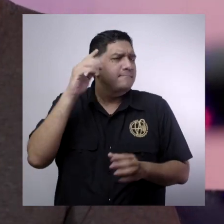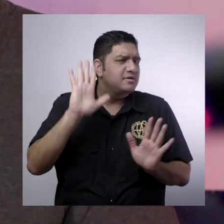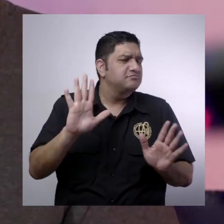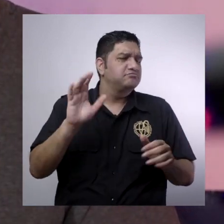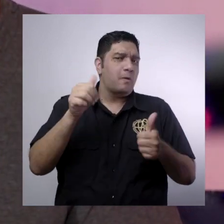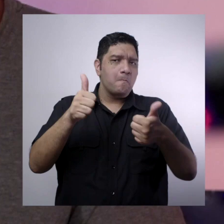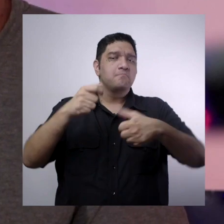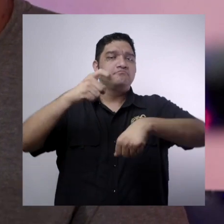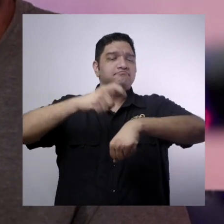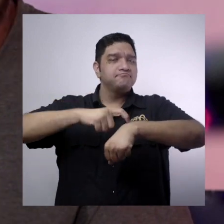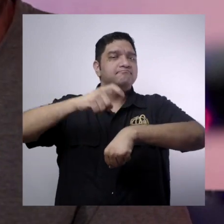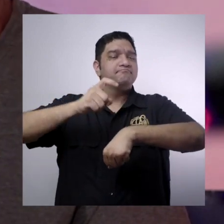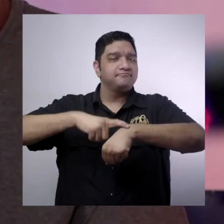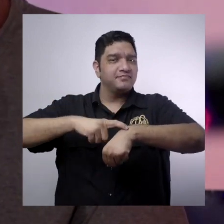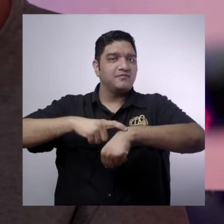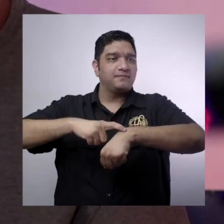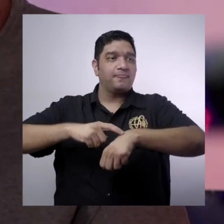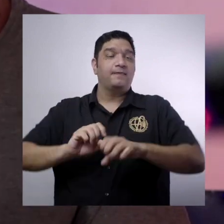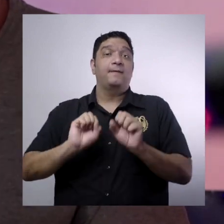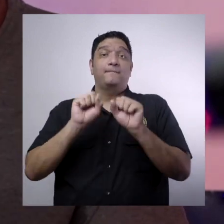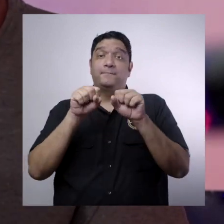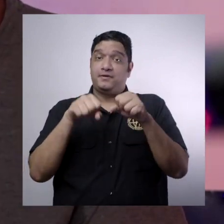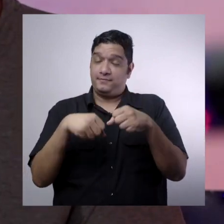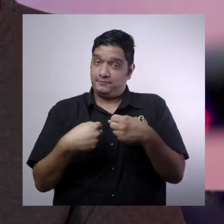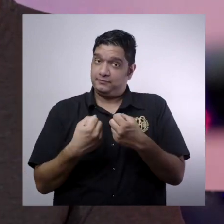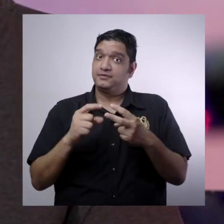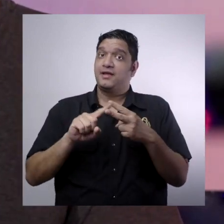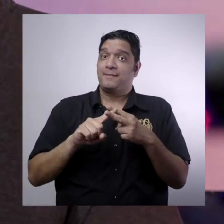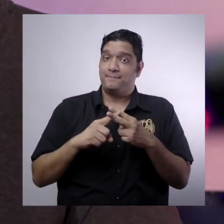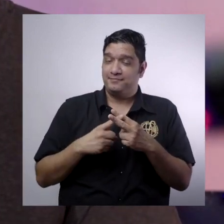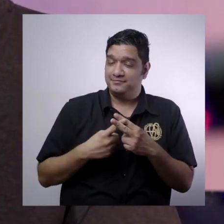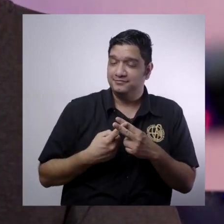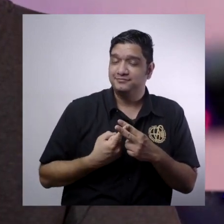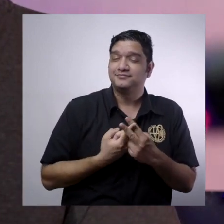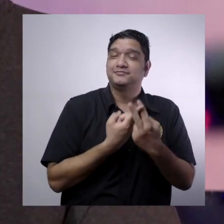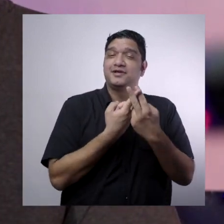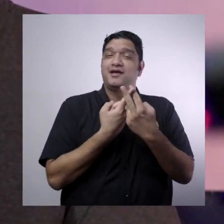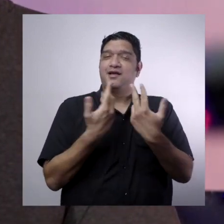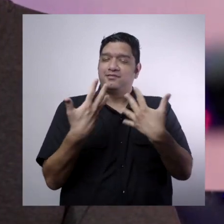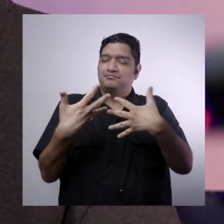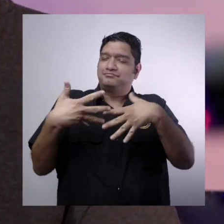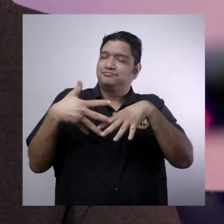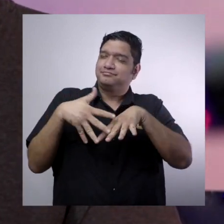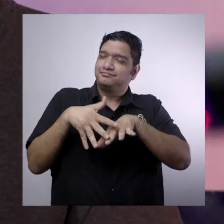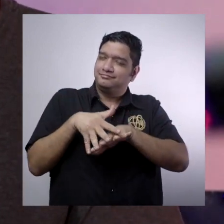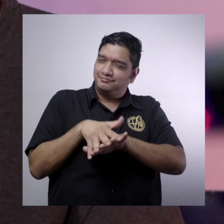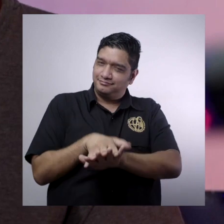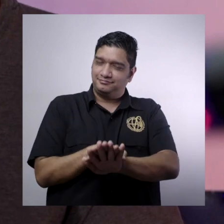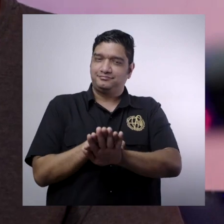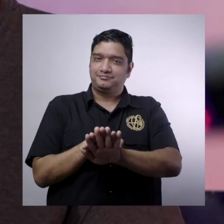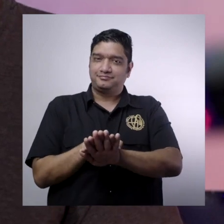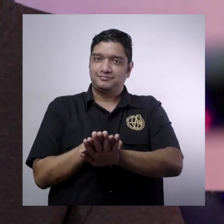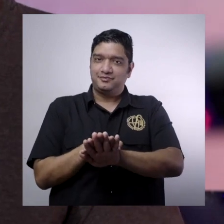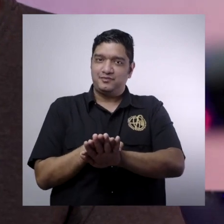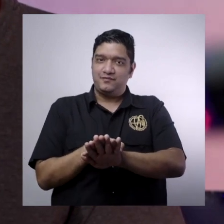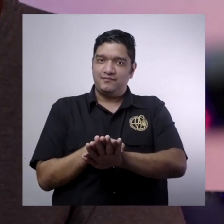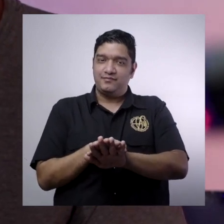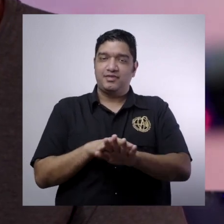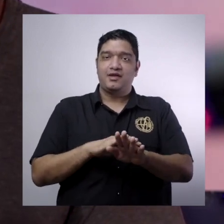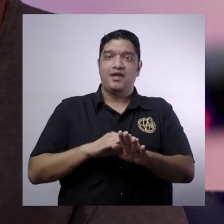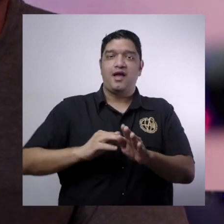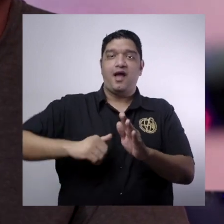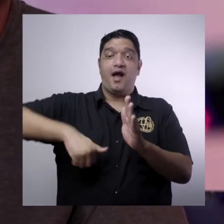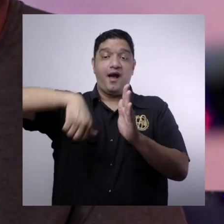momento ideal para empezar otra vez la integración arte